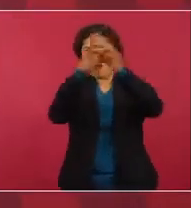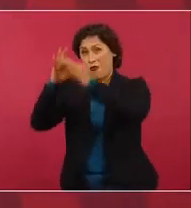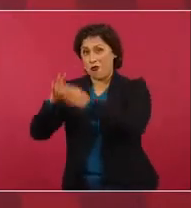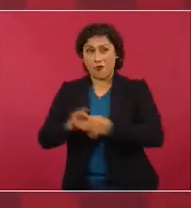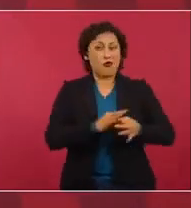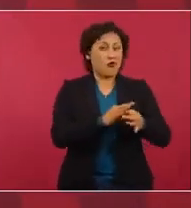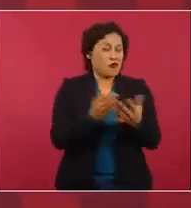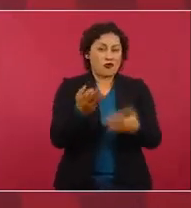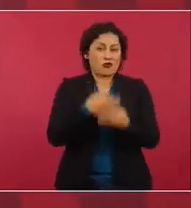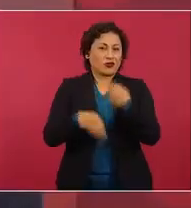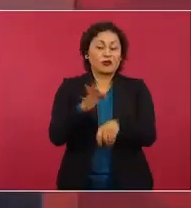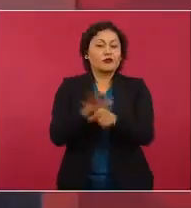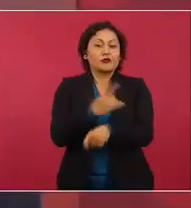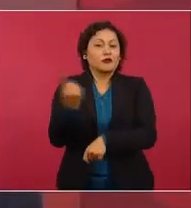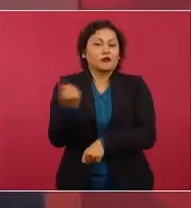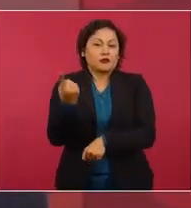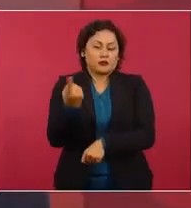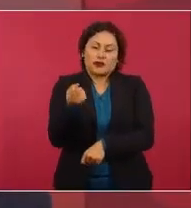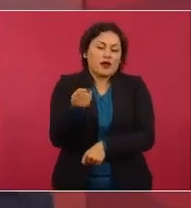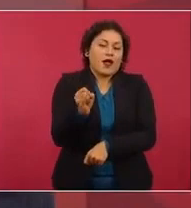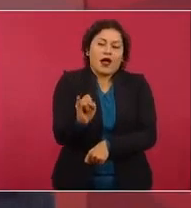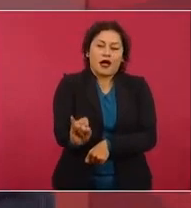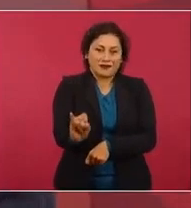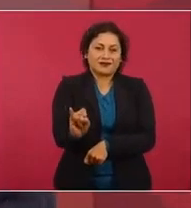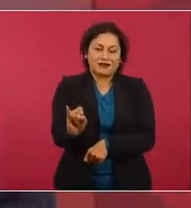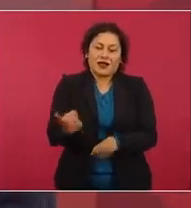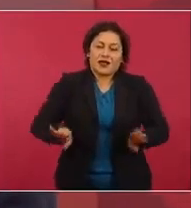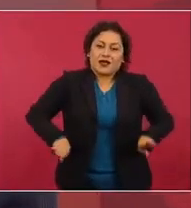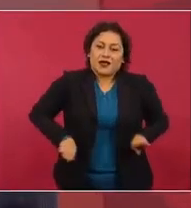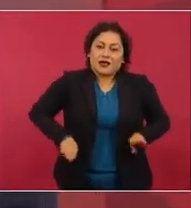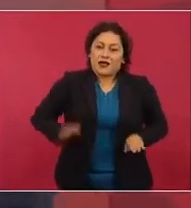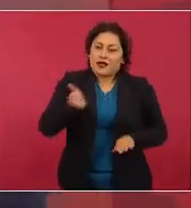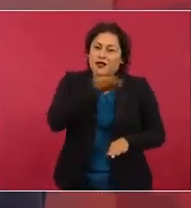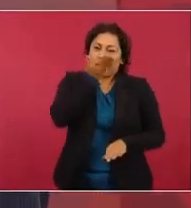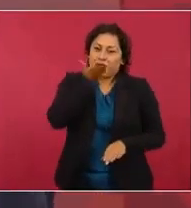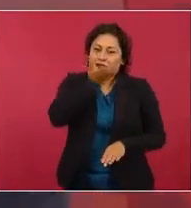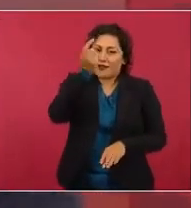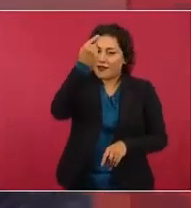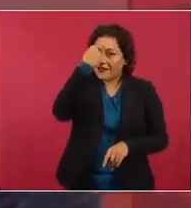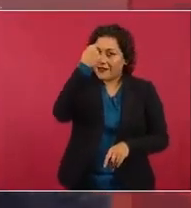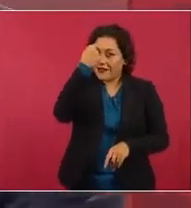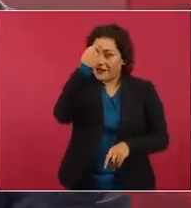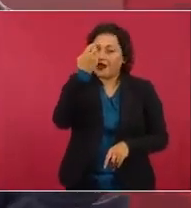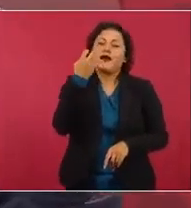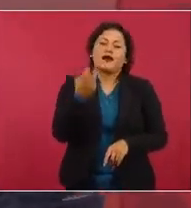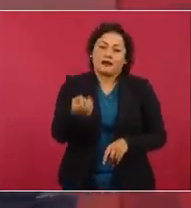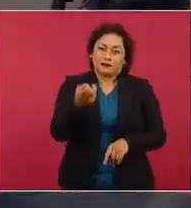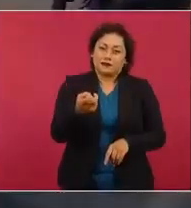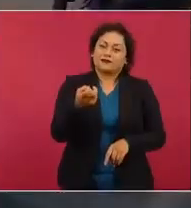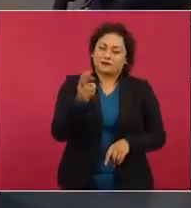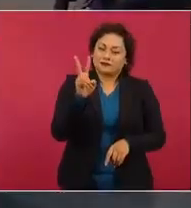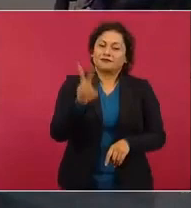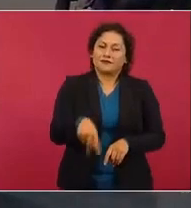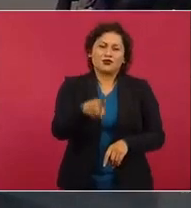interrelacionado, sobre todo cuando se trata del conservadurismo. O sea, de veras, como la doctrina de